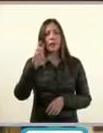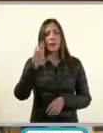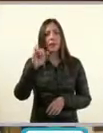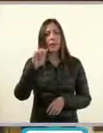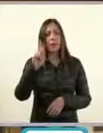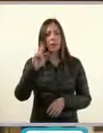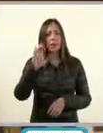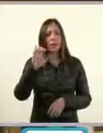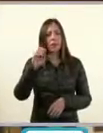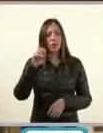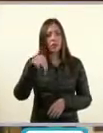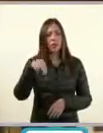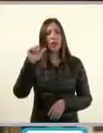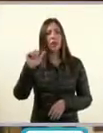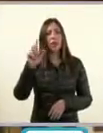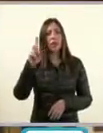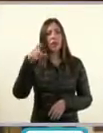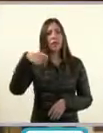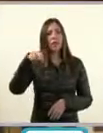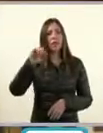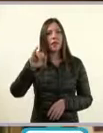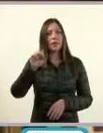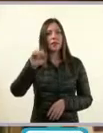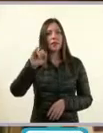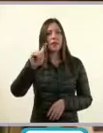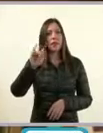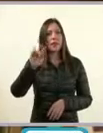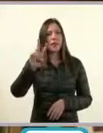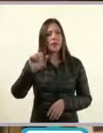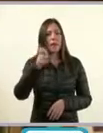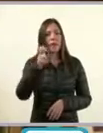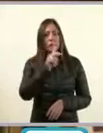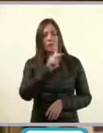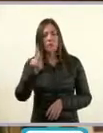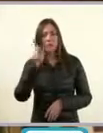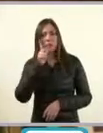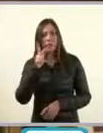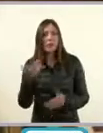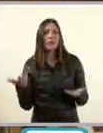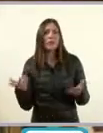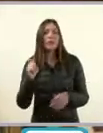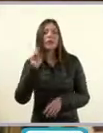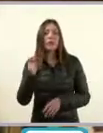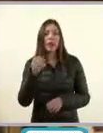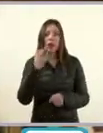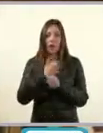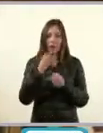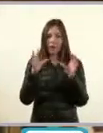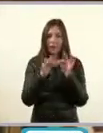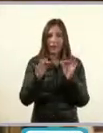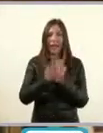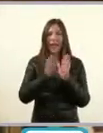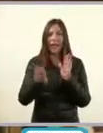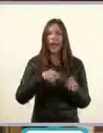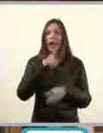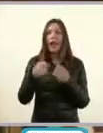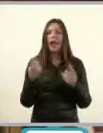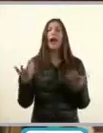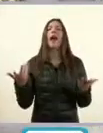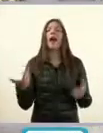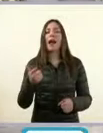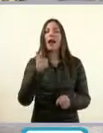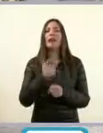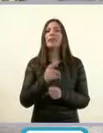y se da mucho, todo el tiempo. ¿Ah, sí? ¿En serio? Ahorita les voy a poner algunos ejemplos y van a decir, sí es cierto. ¿A qué nos referimos? En